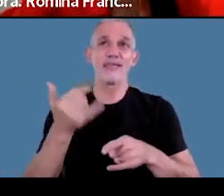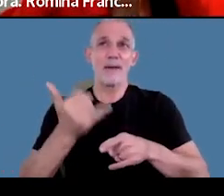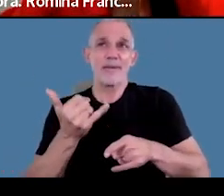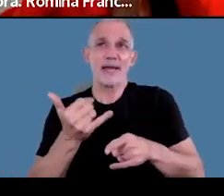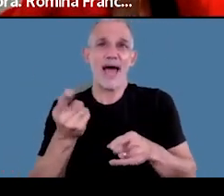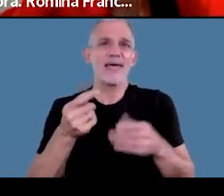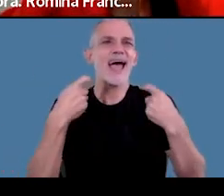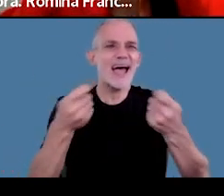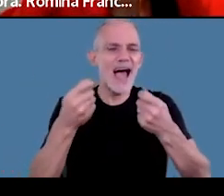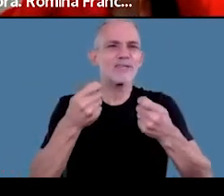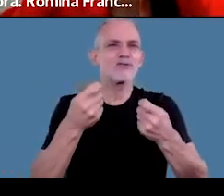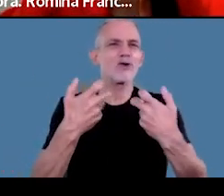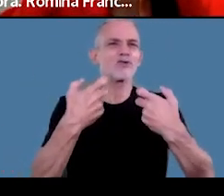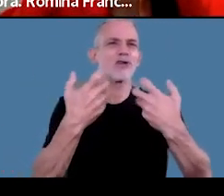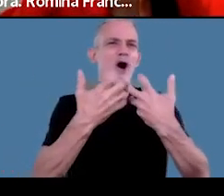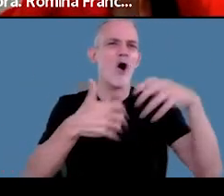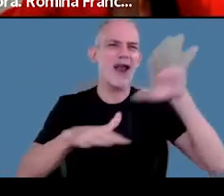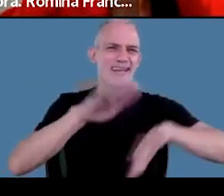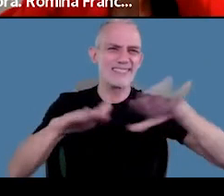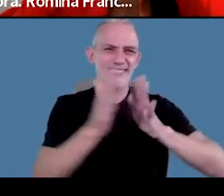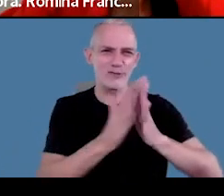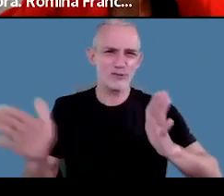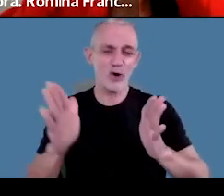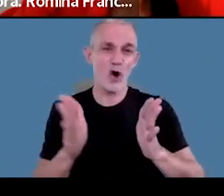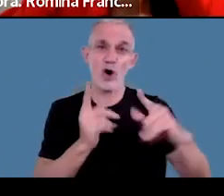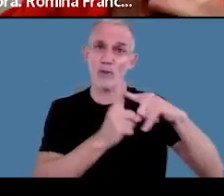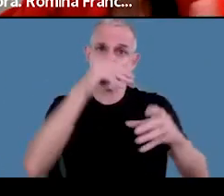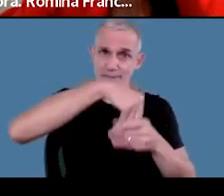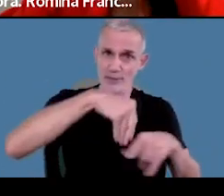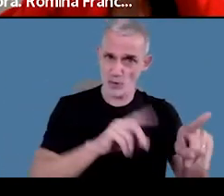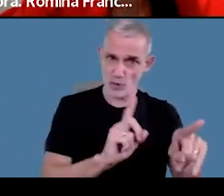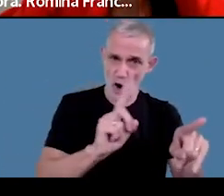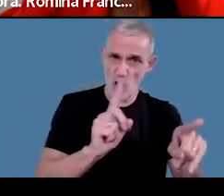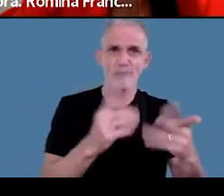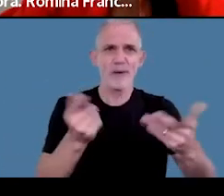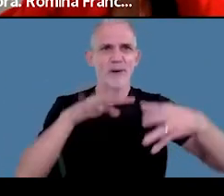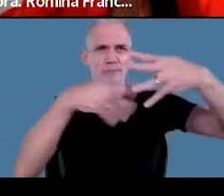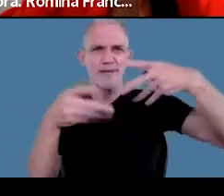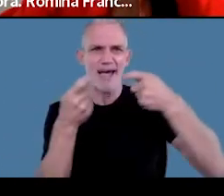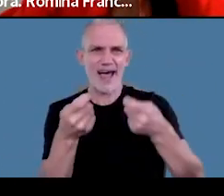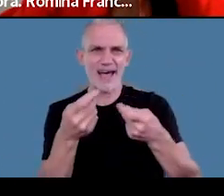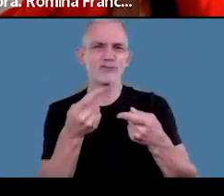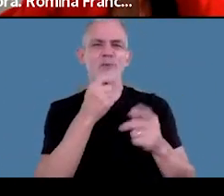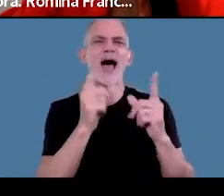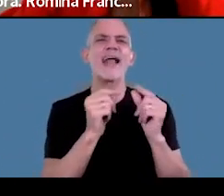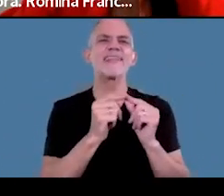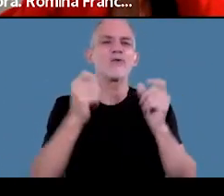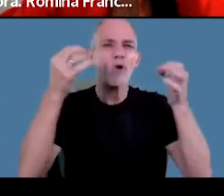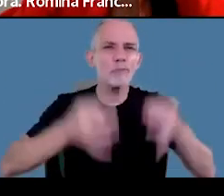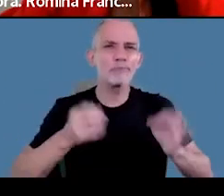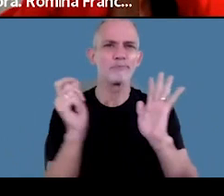gastos de organización, que van a estar también no computables, ahí tenemos también un artículo